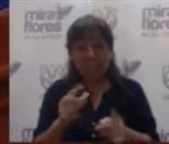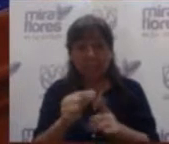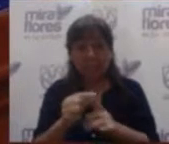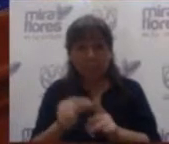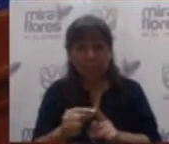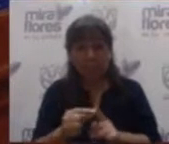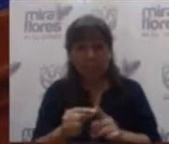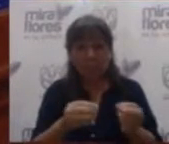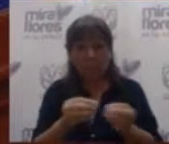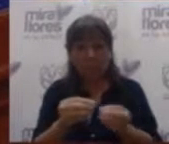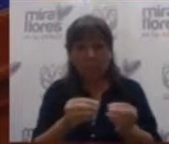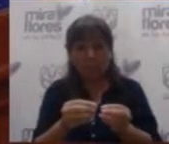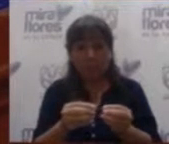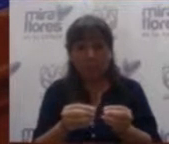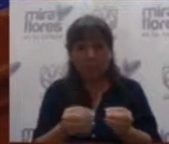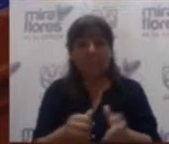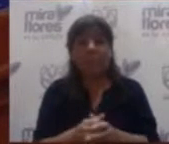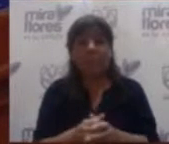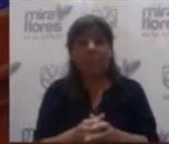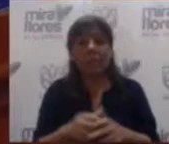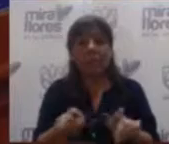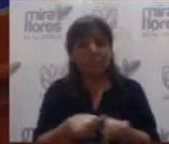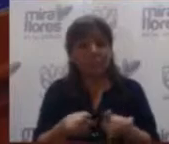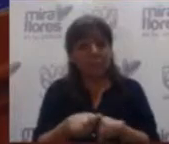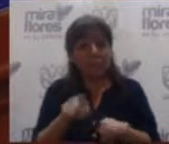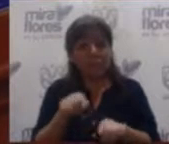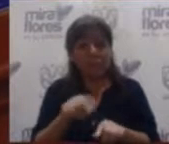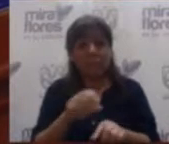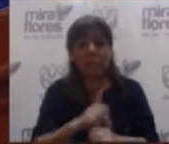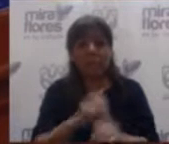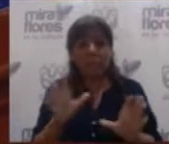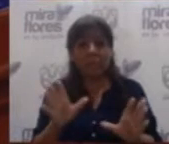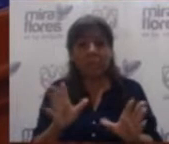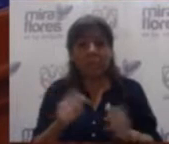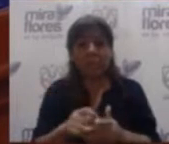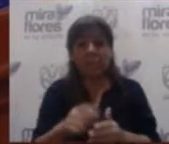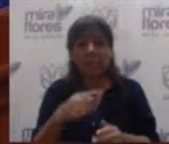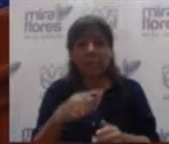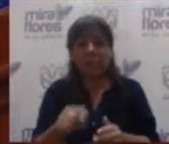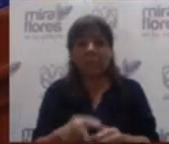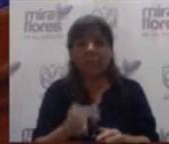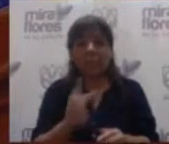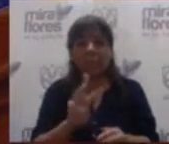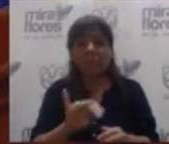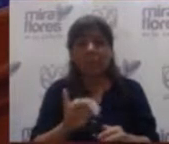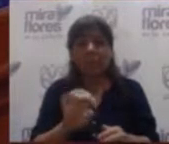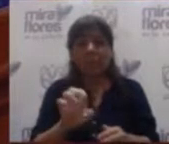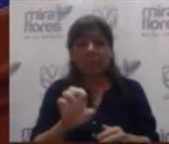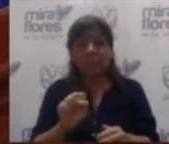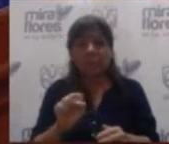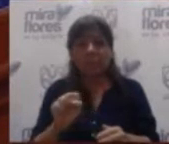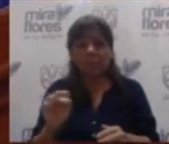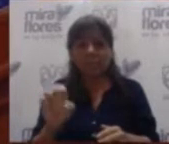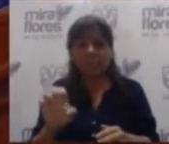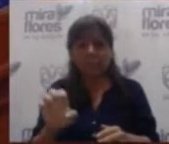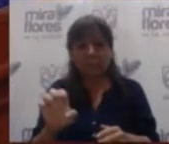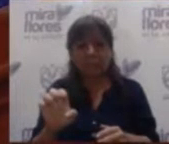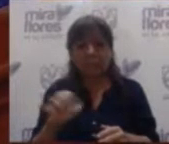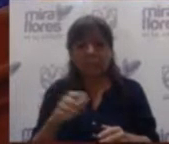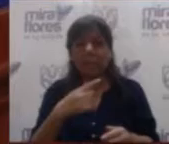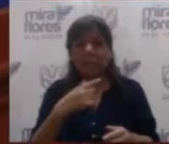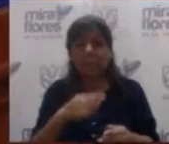y una adicional en la misma fecha que dicen Bicing, y no es Bicing, es Bicing. Pero bueno, en todo caso ese es un error